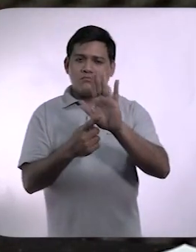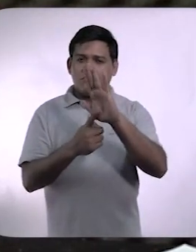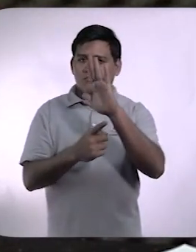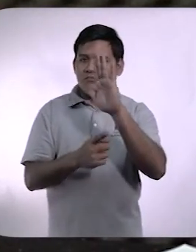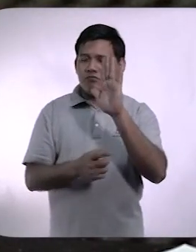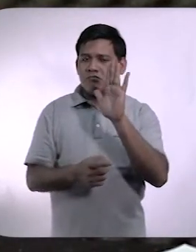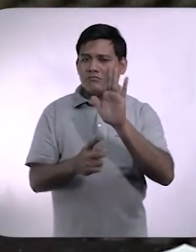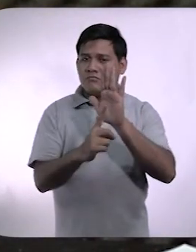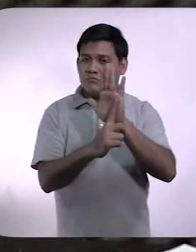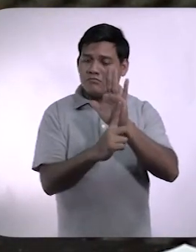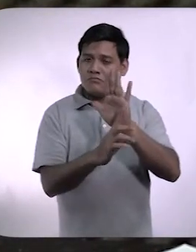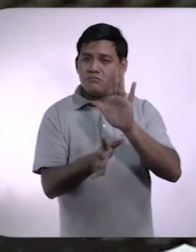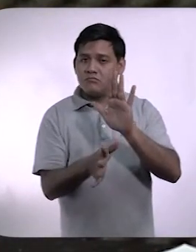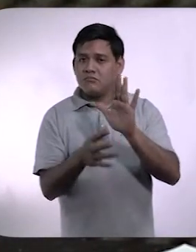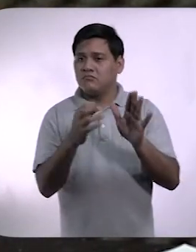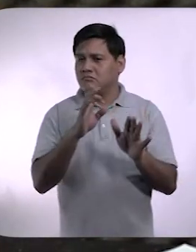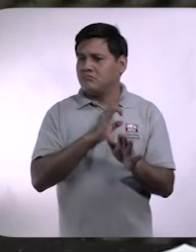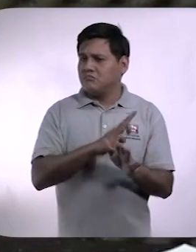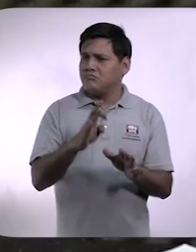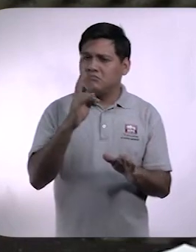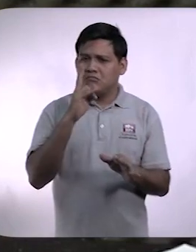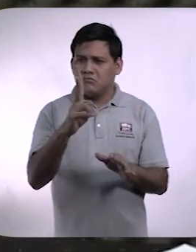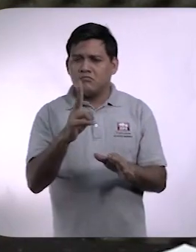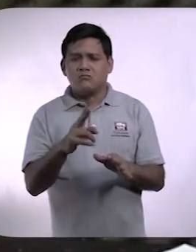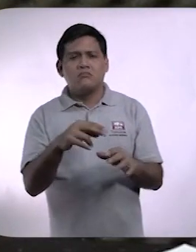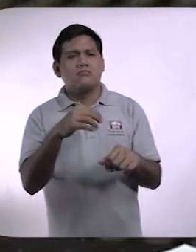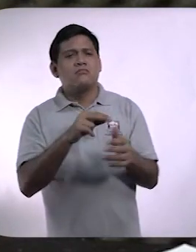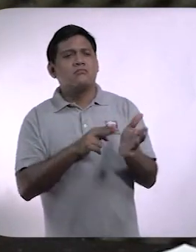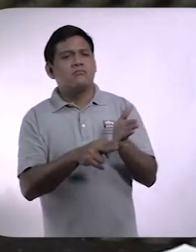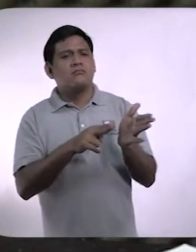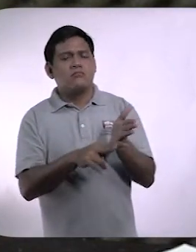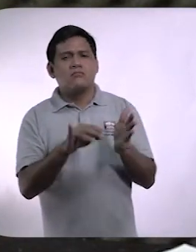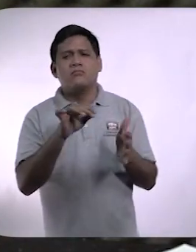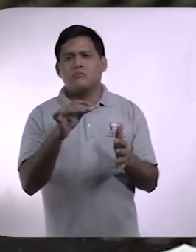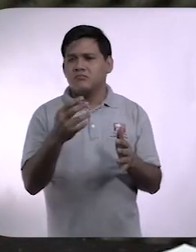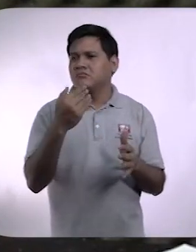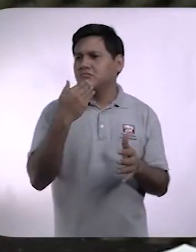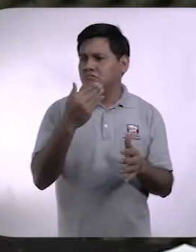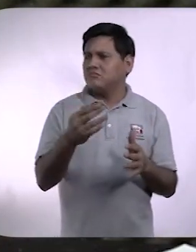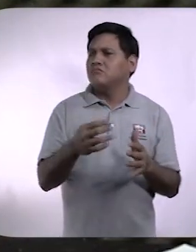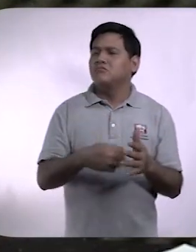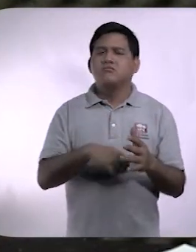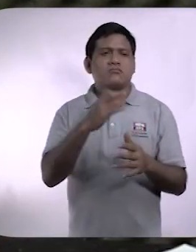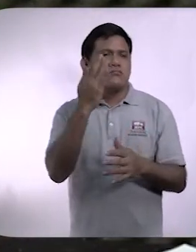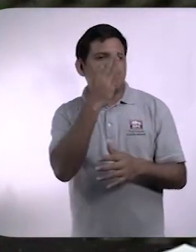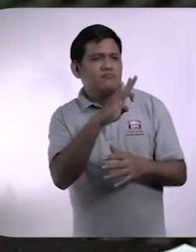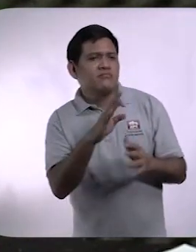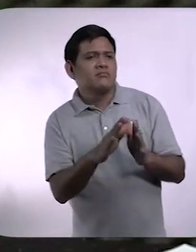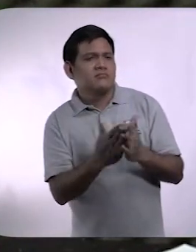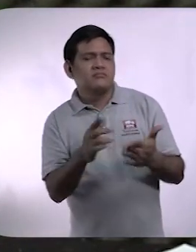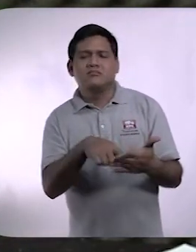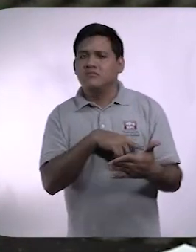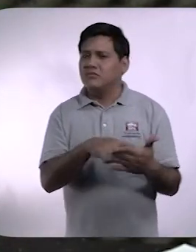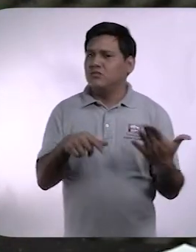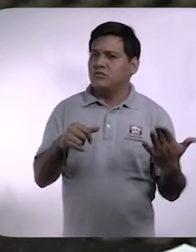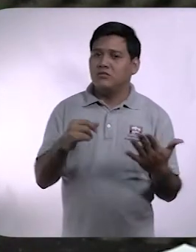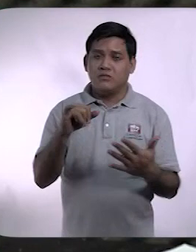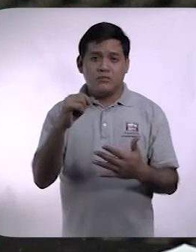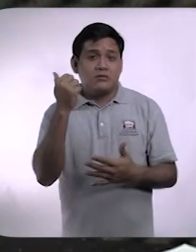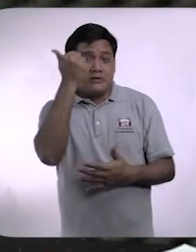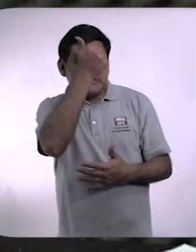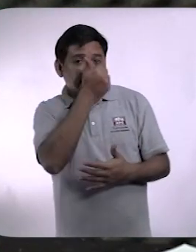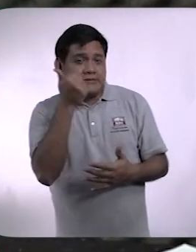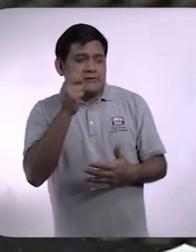boleta y solamente se puede ver con luz negra, y así es que se detecta. Esa revisión se hizo en